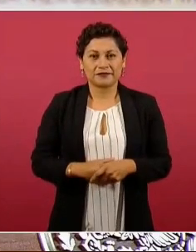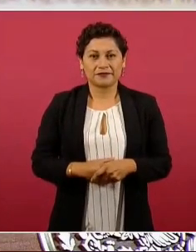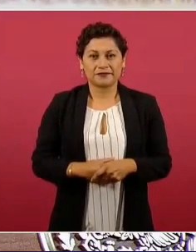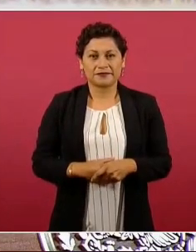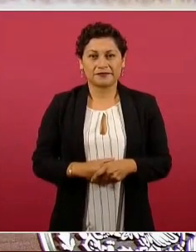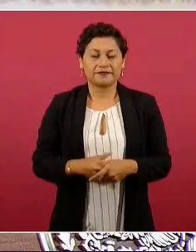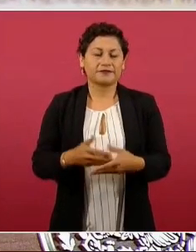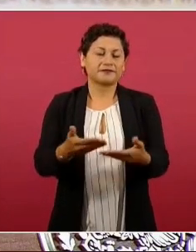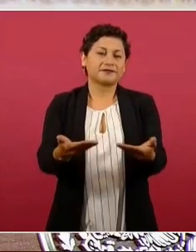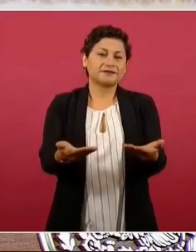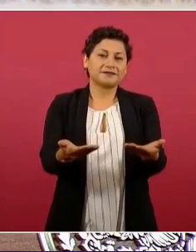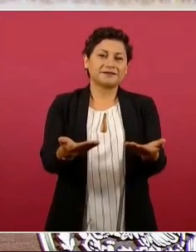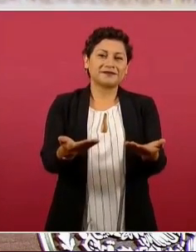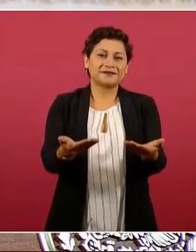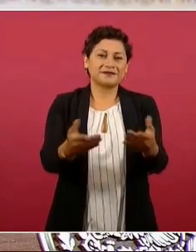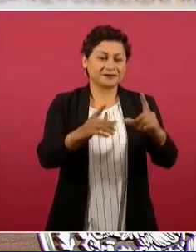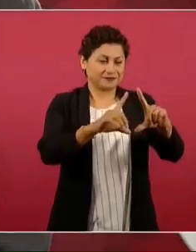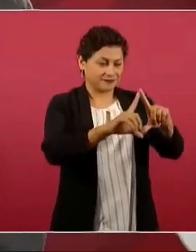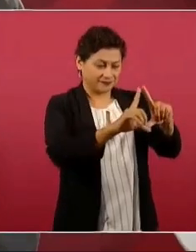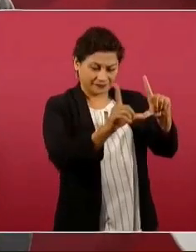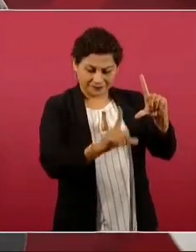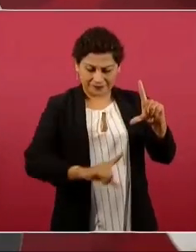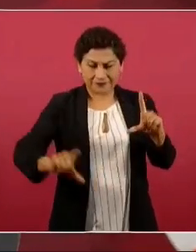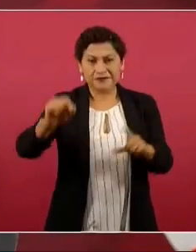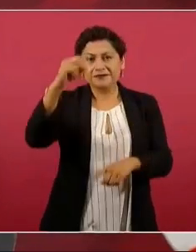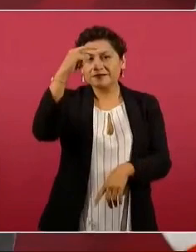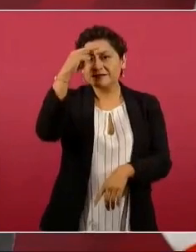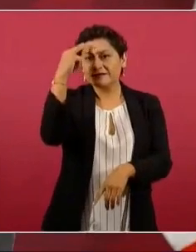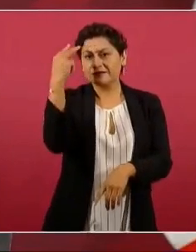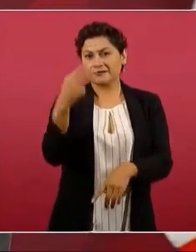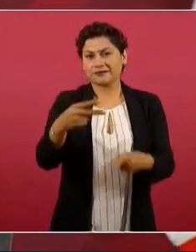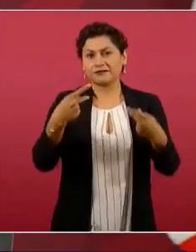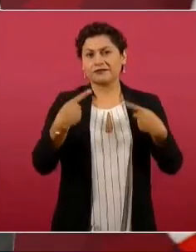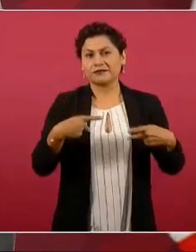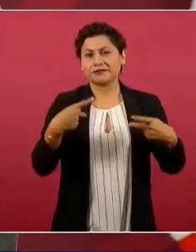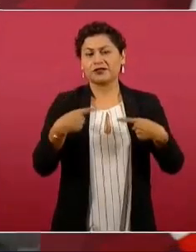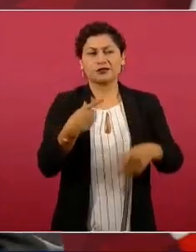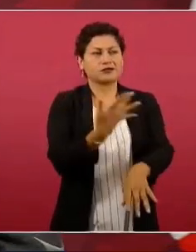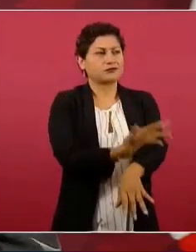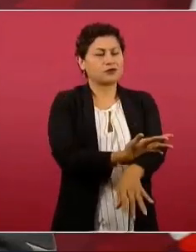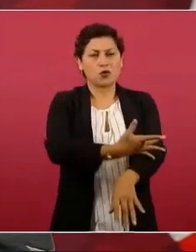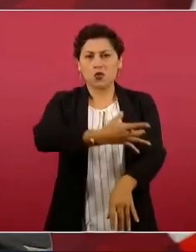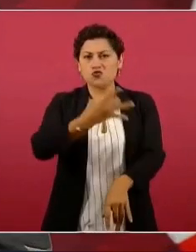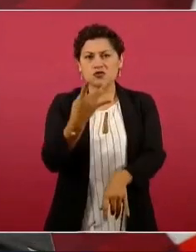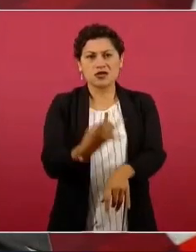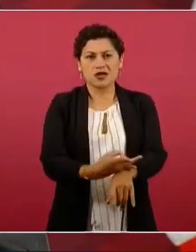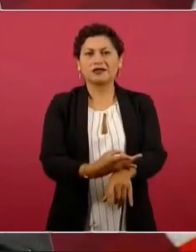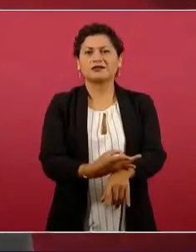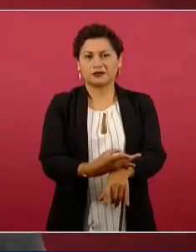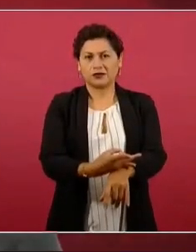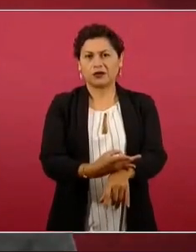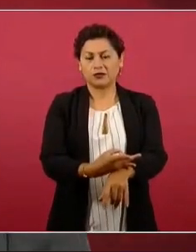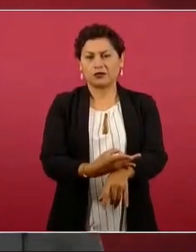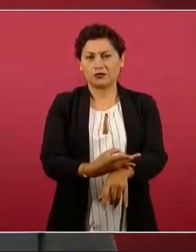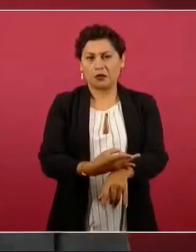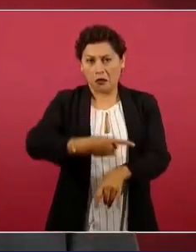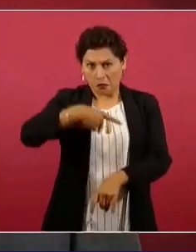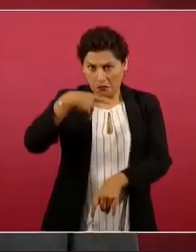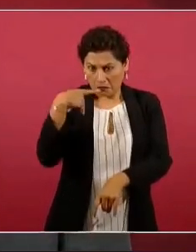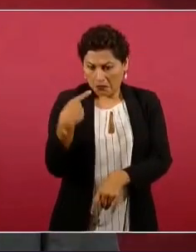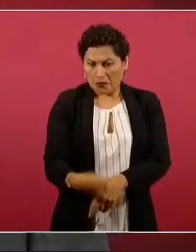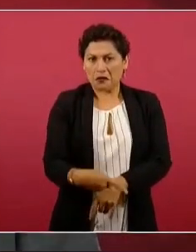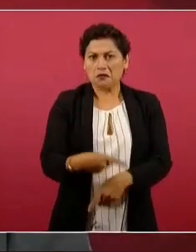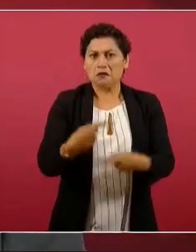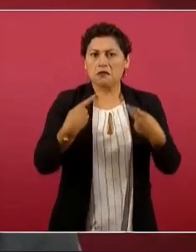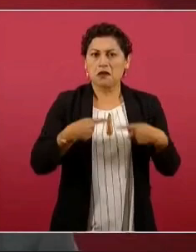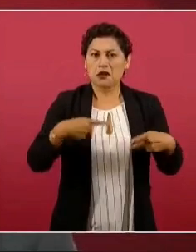Tenemos un pueblo honesto, la mayor riqueza de nuestro país es la honestidad de nuestro pueblo,